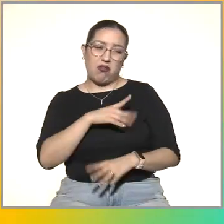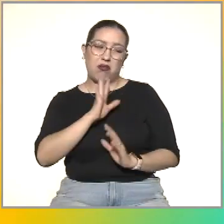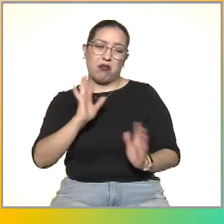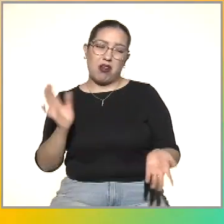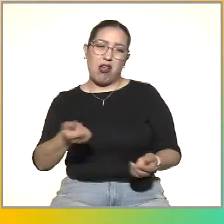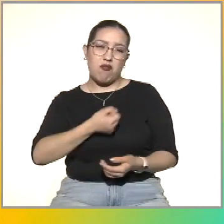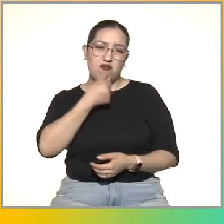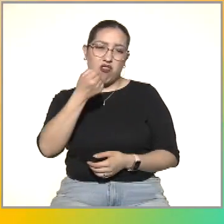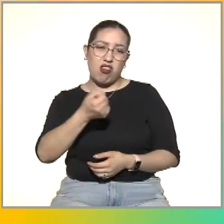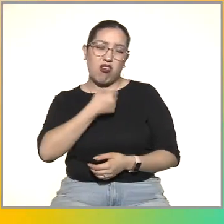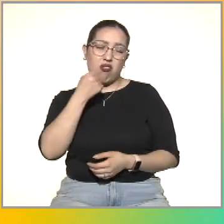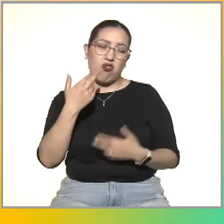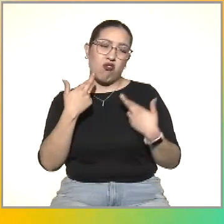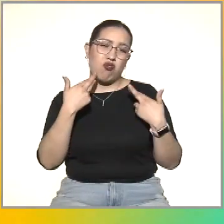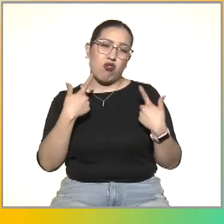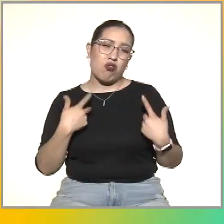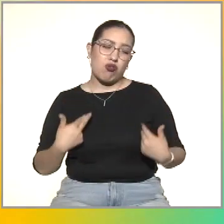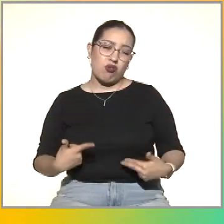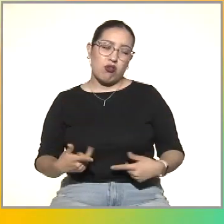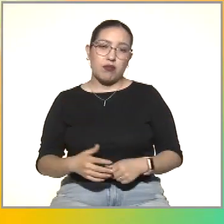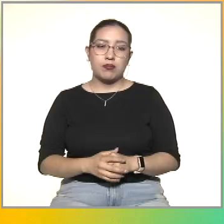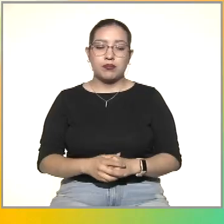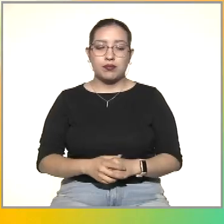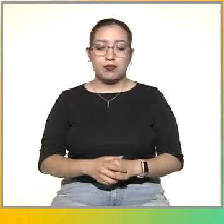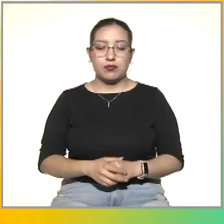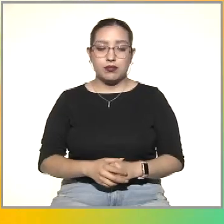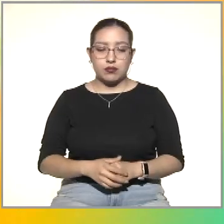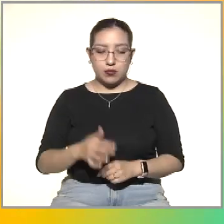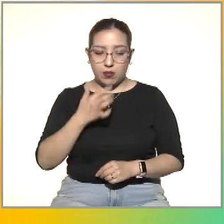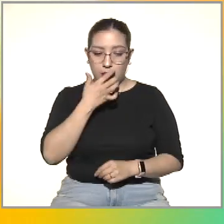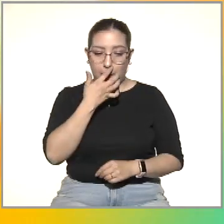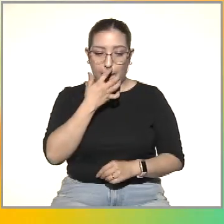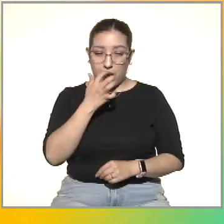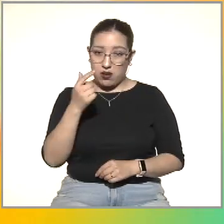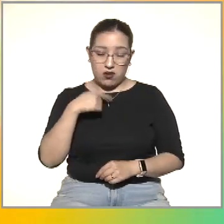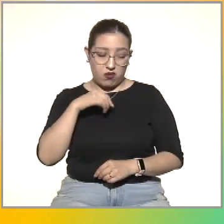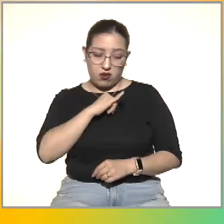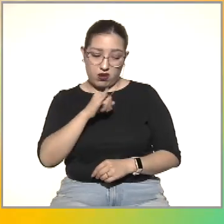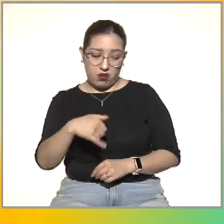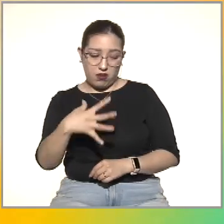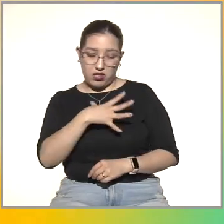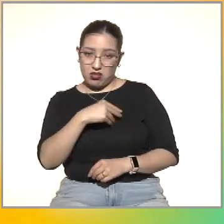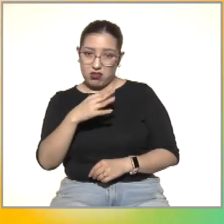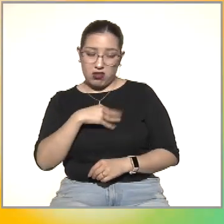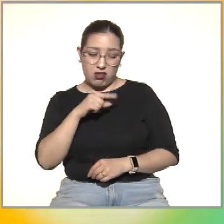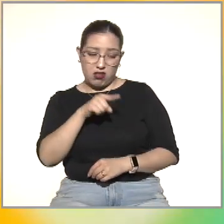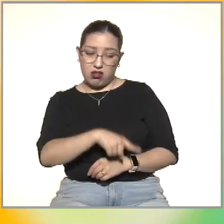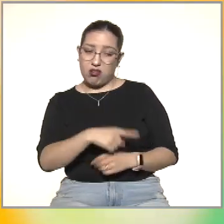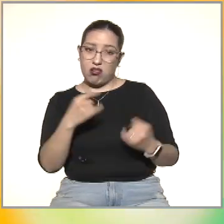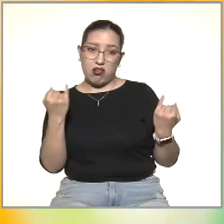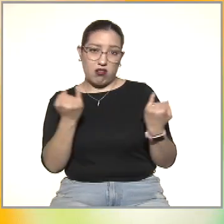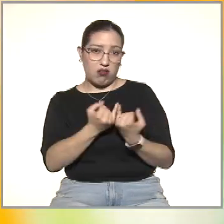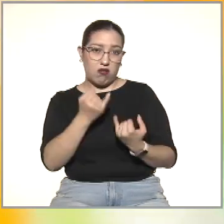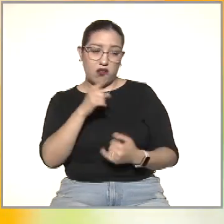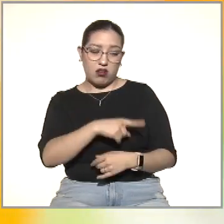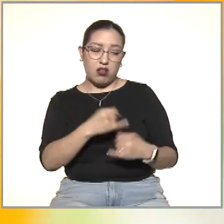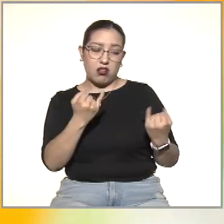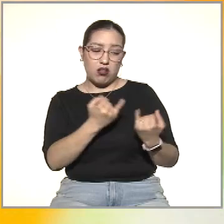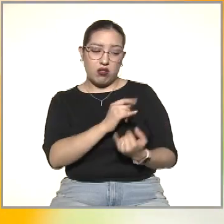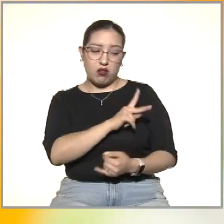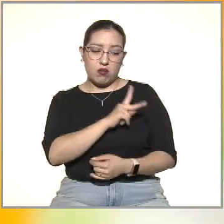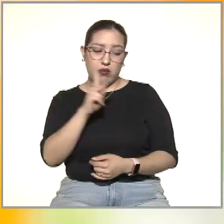y roto. Nunca quise tener una hija como tú, con ese carácter horrible, como el de tu